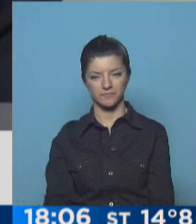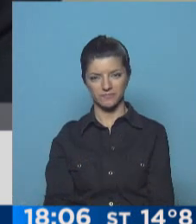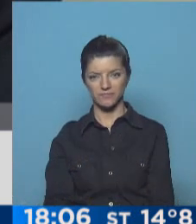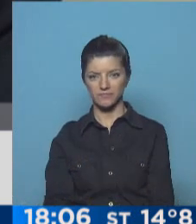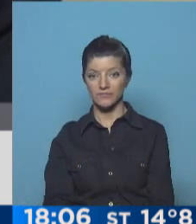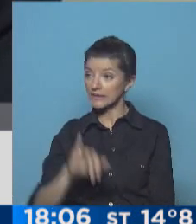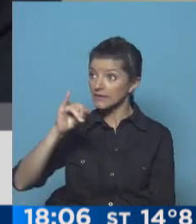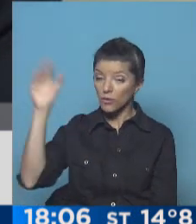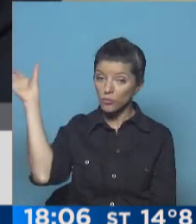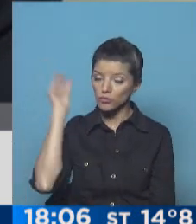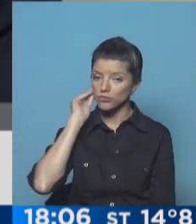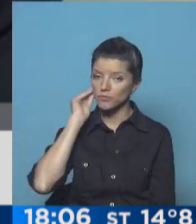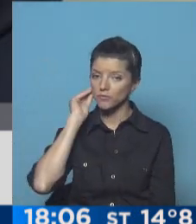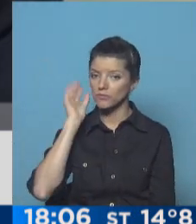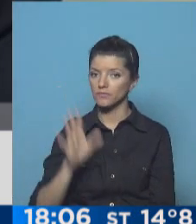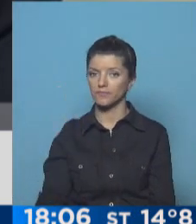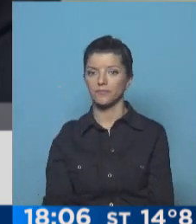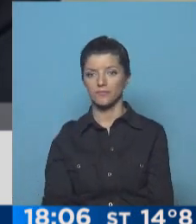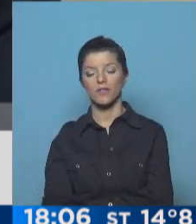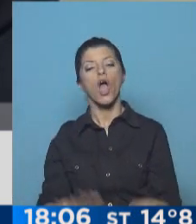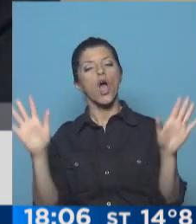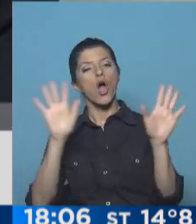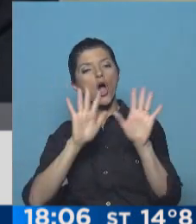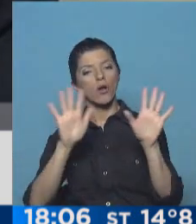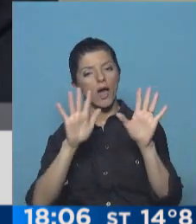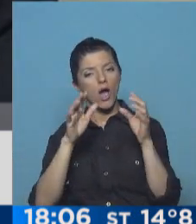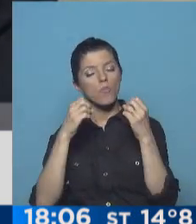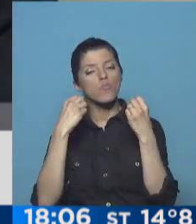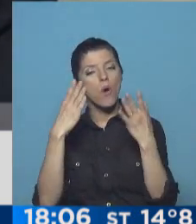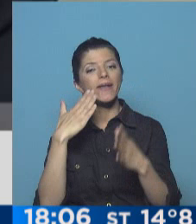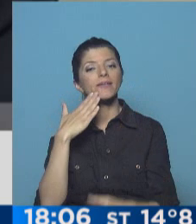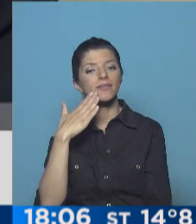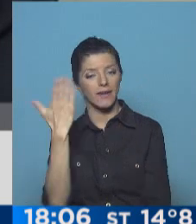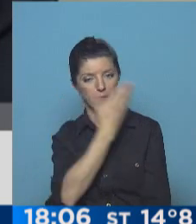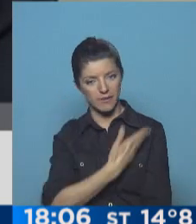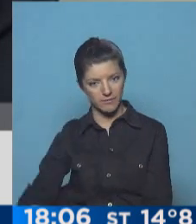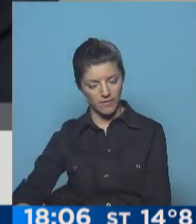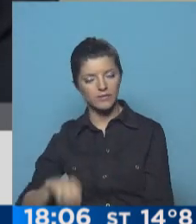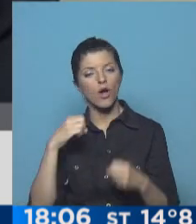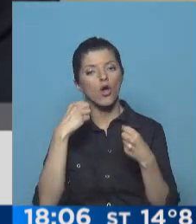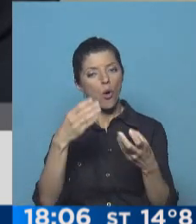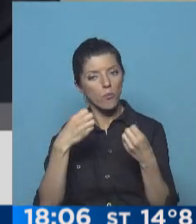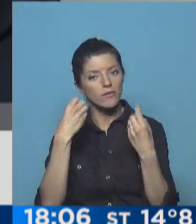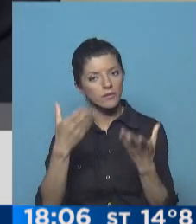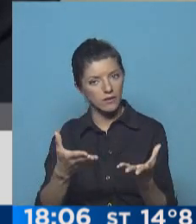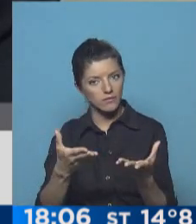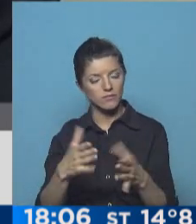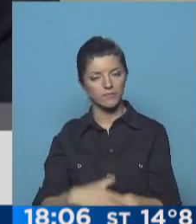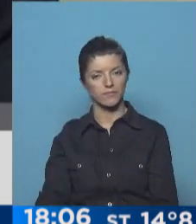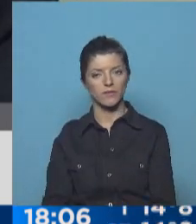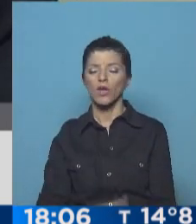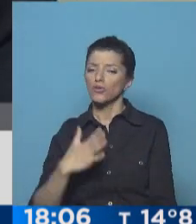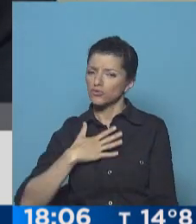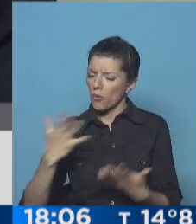Te escucho. ¿Qué tal, Cristina? Buenas tardes. ¿Qué tal, Cristina? ¿Cómo estás? Una